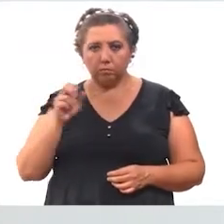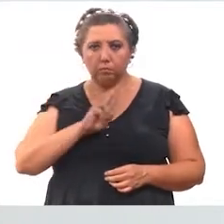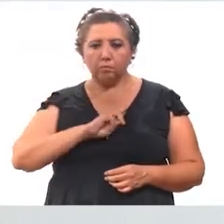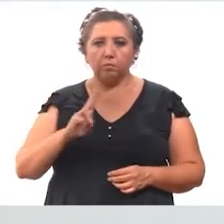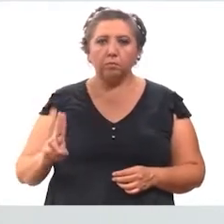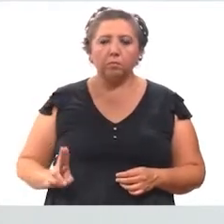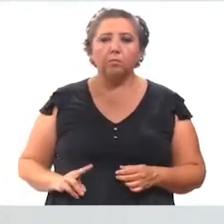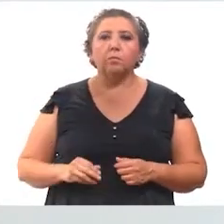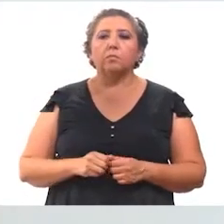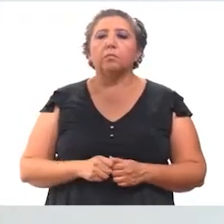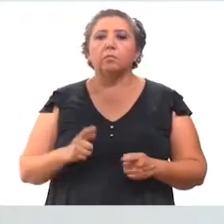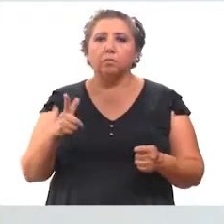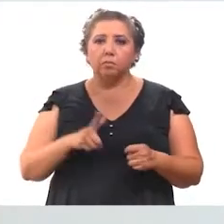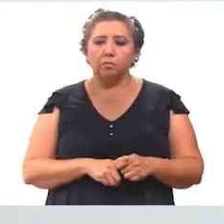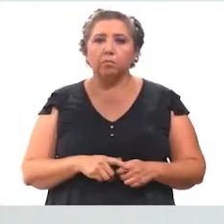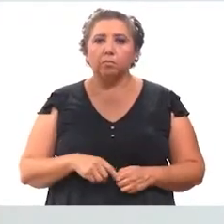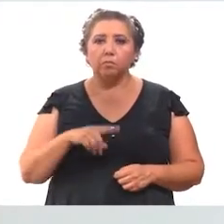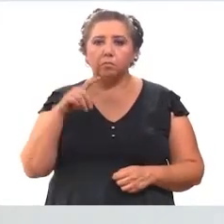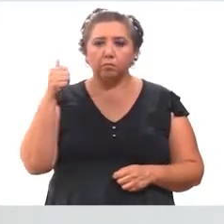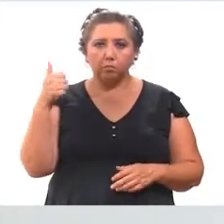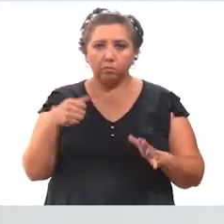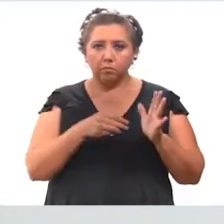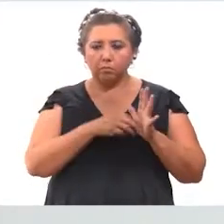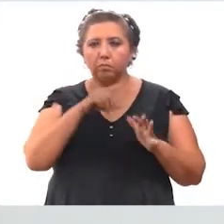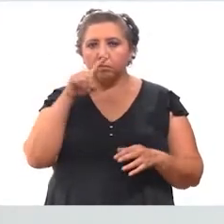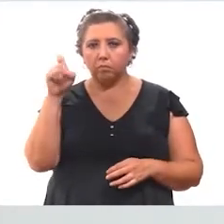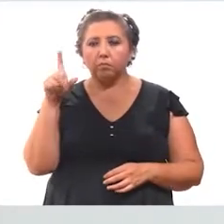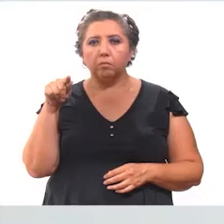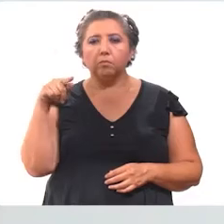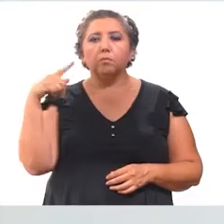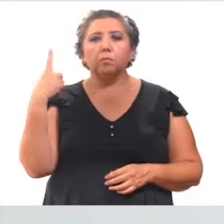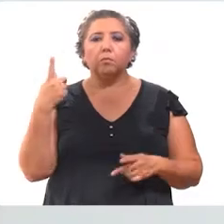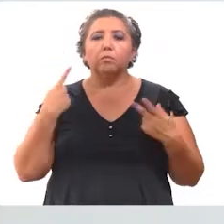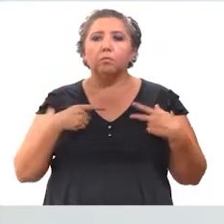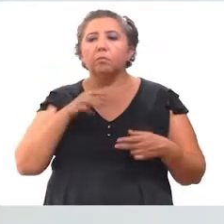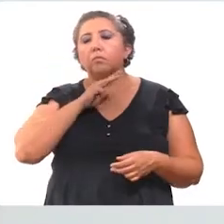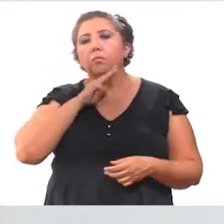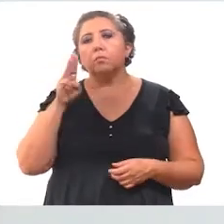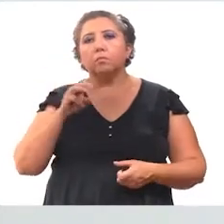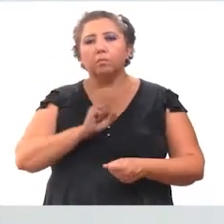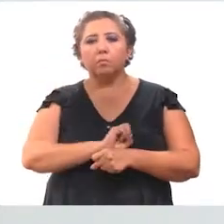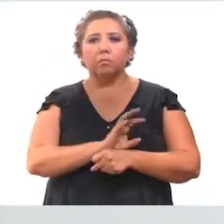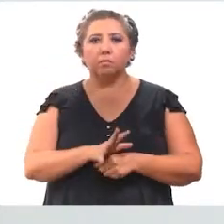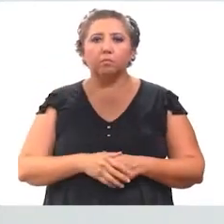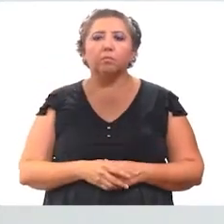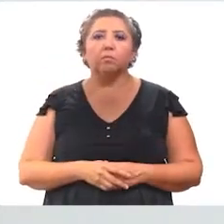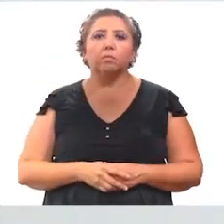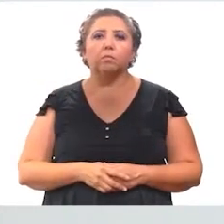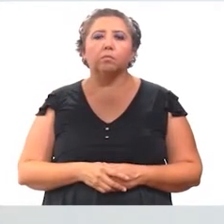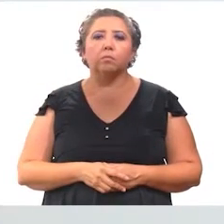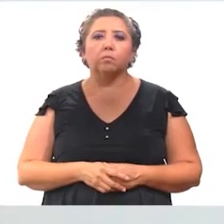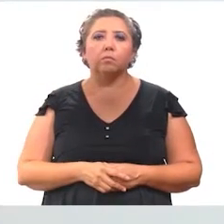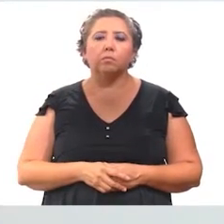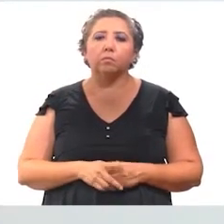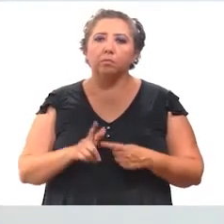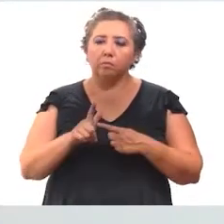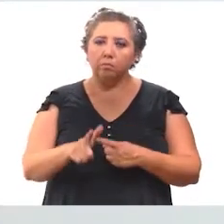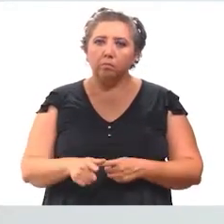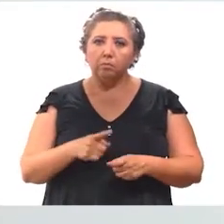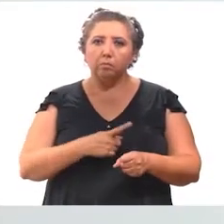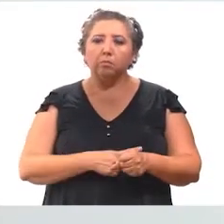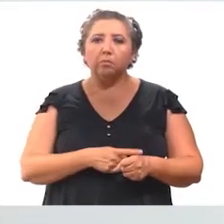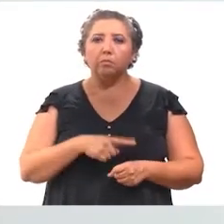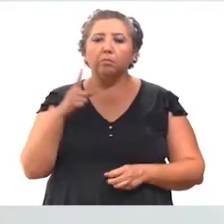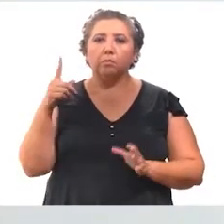Umán. En total, son 6.171 las personas fallecidas a causa del coronavirus. De los